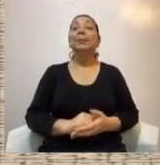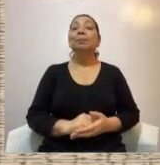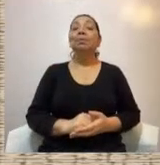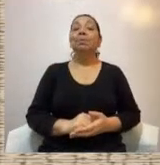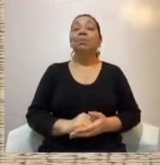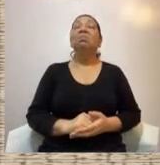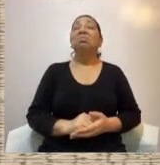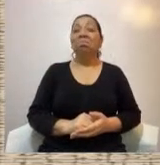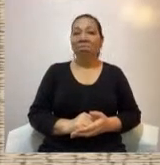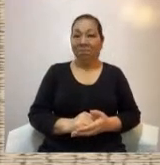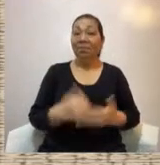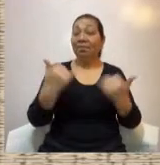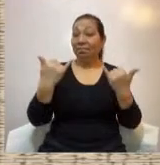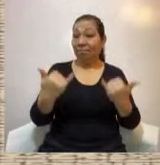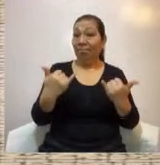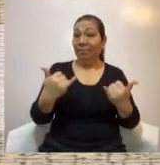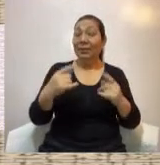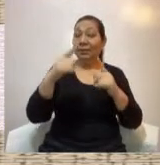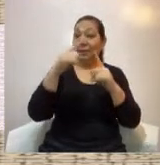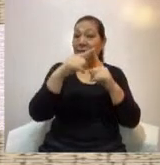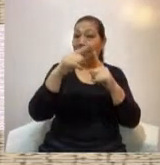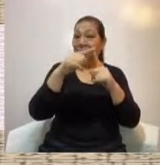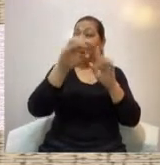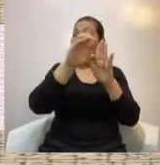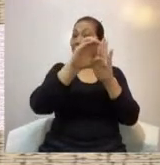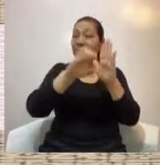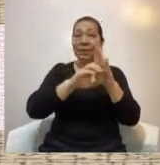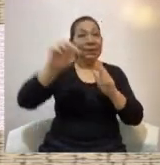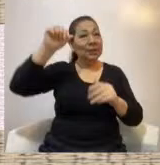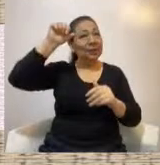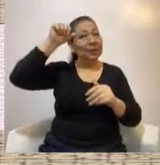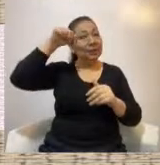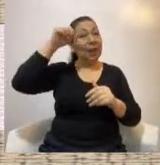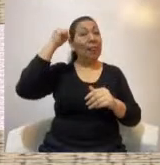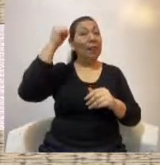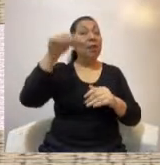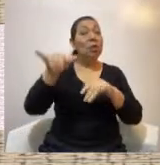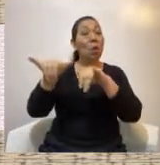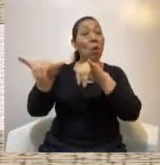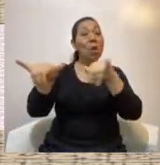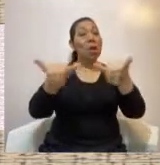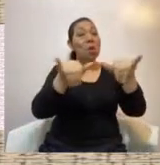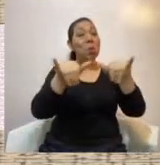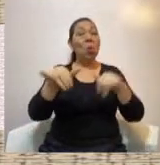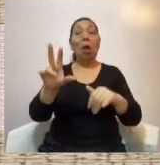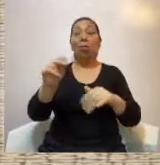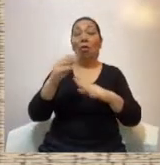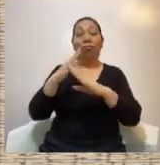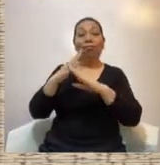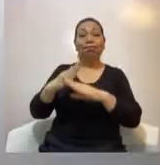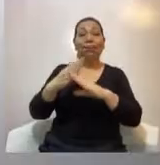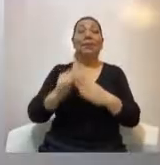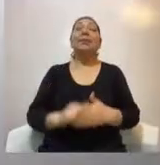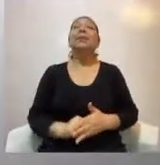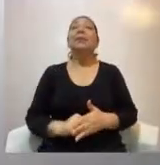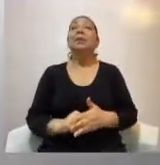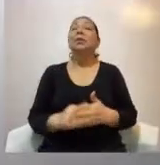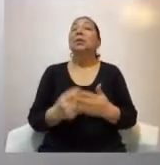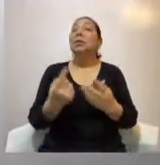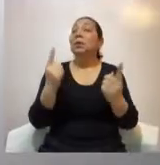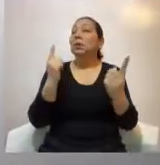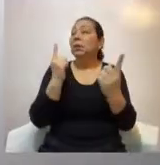discriminación? Bien, en esta sentencia el tribunal nos recuerda que el derecho a la igualdad y la no